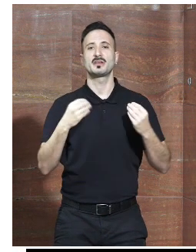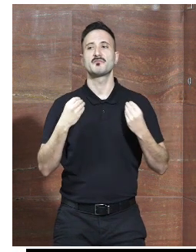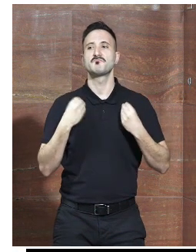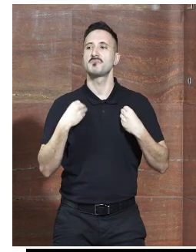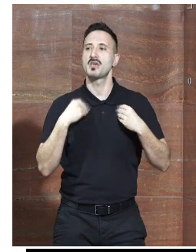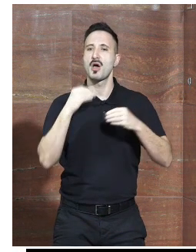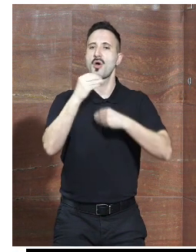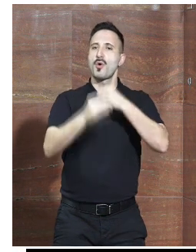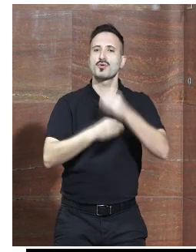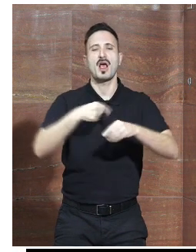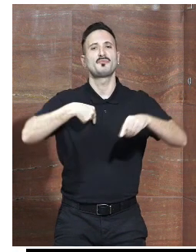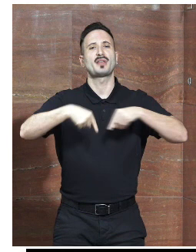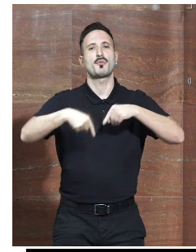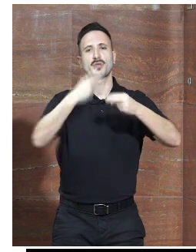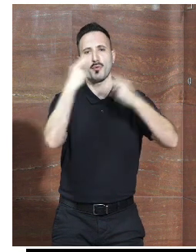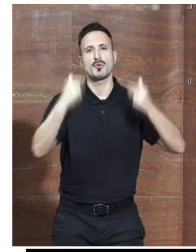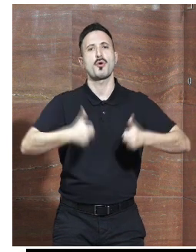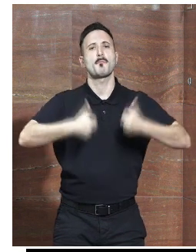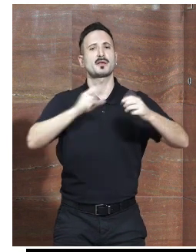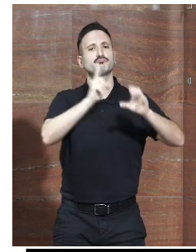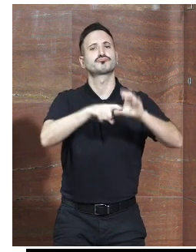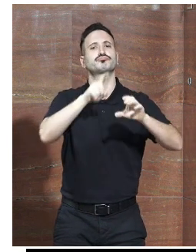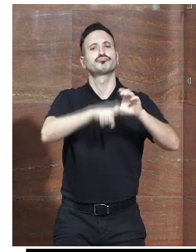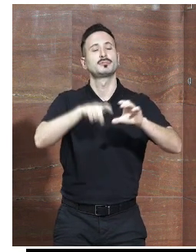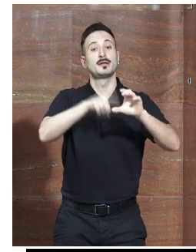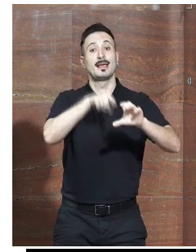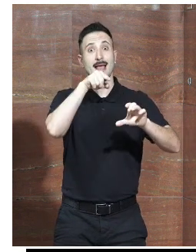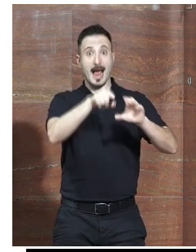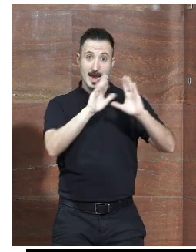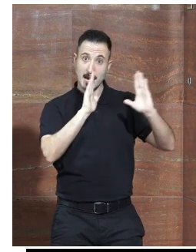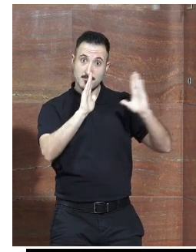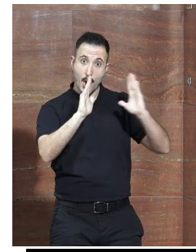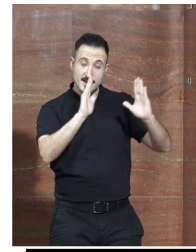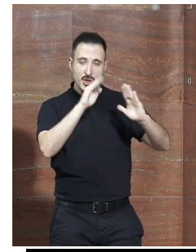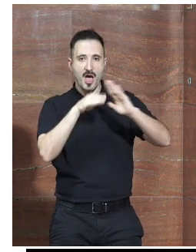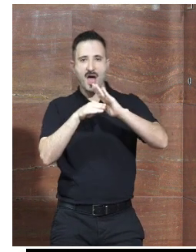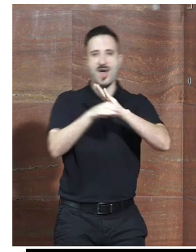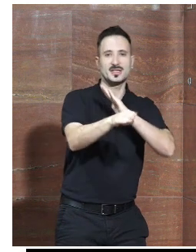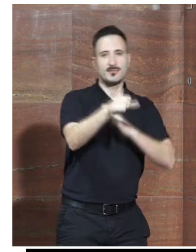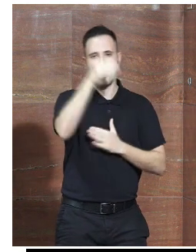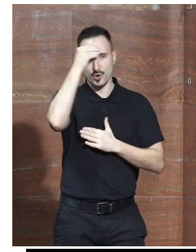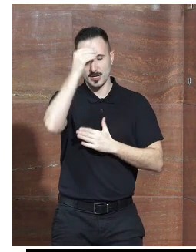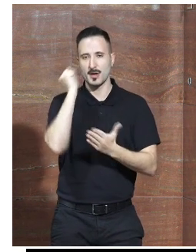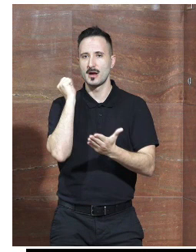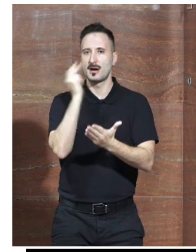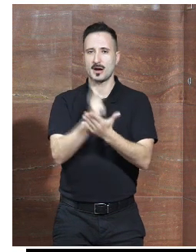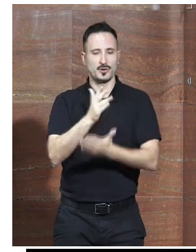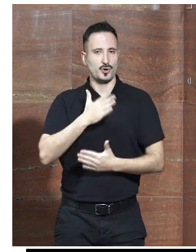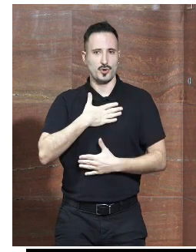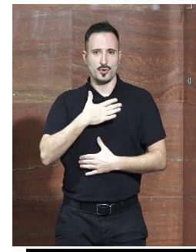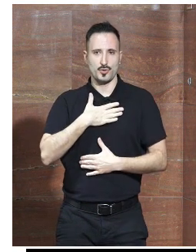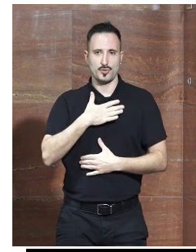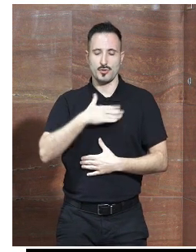utilizar más el transporte público. Entonces, en ese momento, la accesibilidad cognitiva, que es el gran reto que tenemos de aquí, de cara a